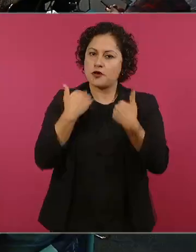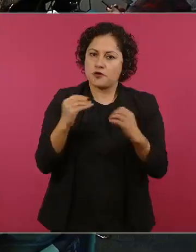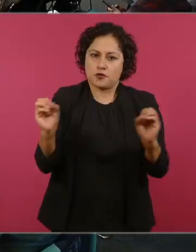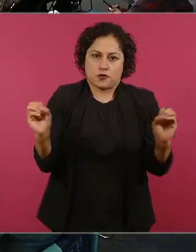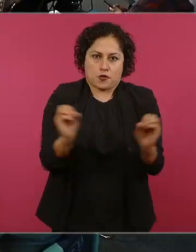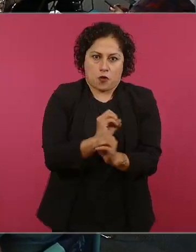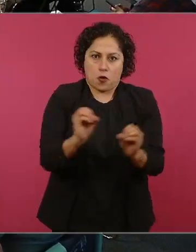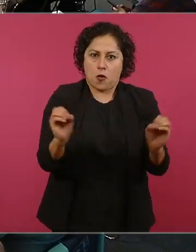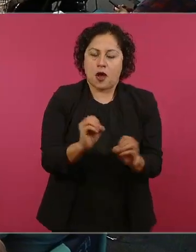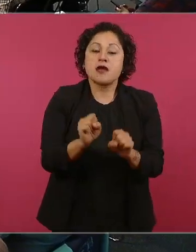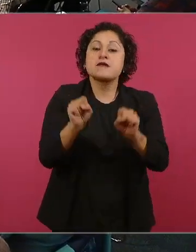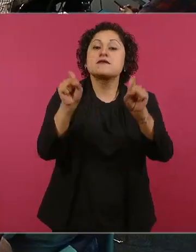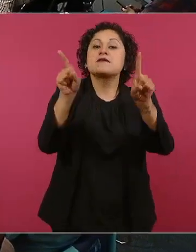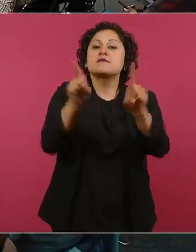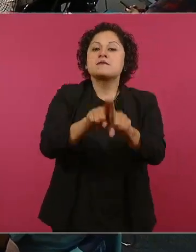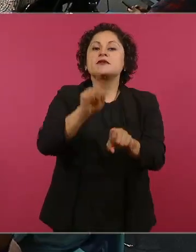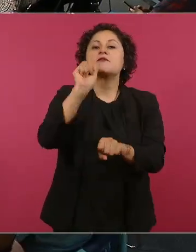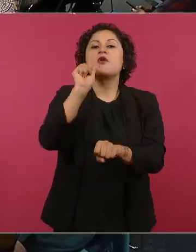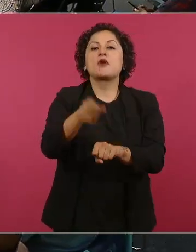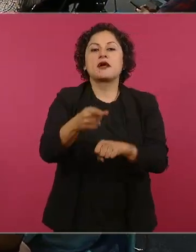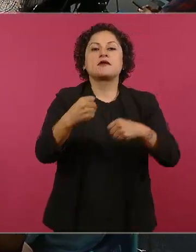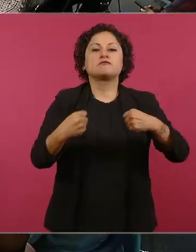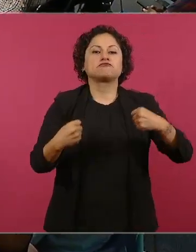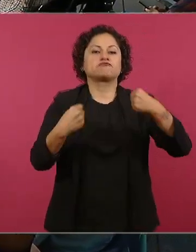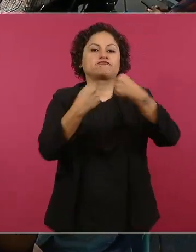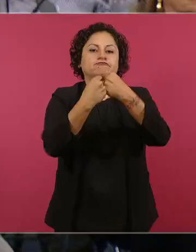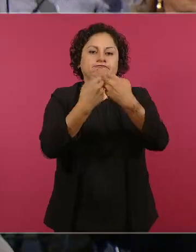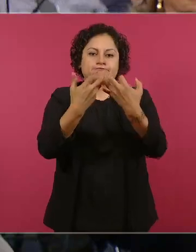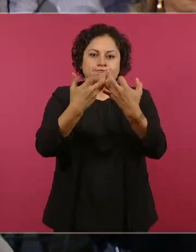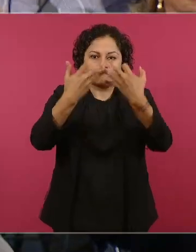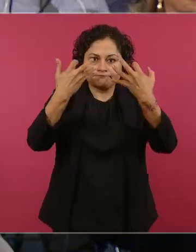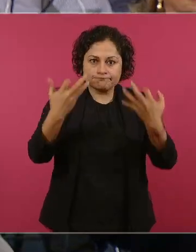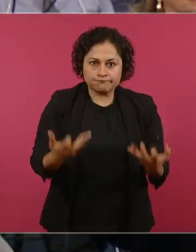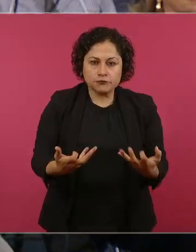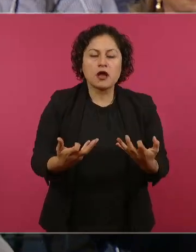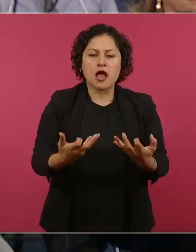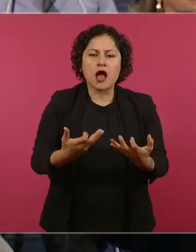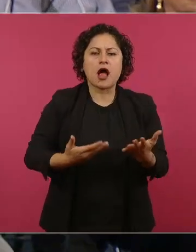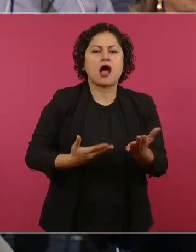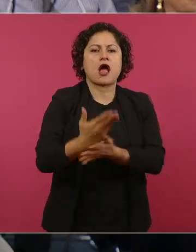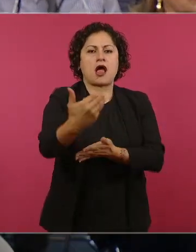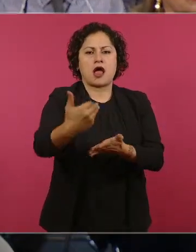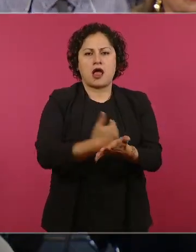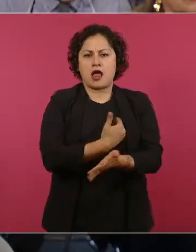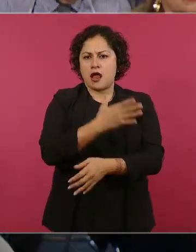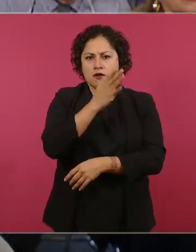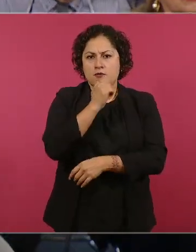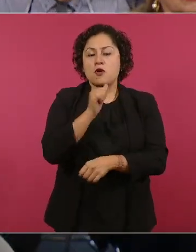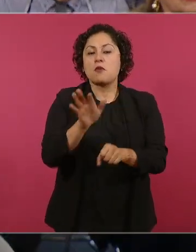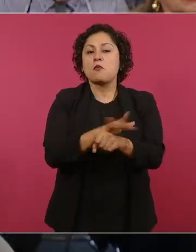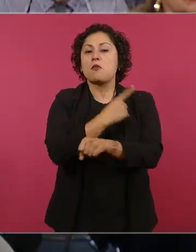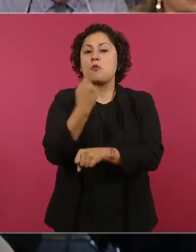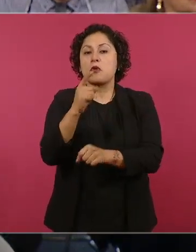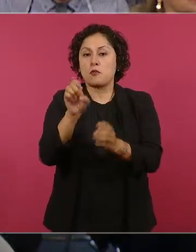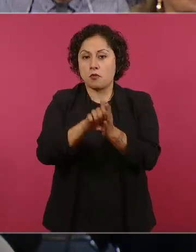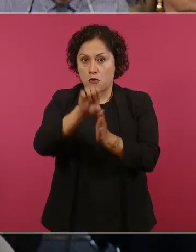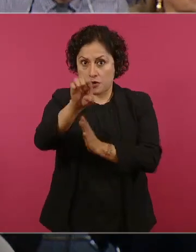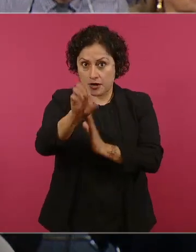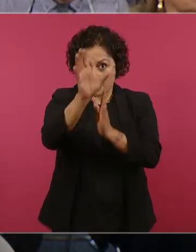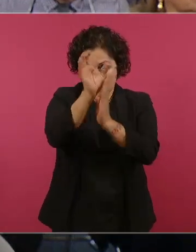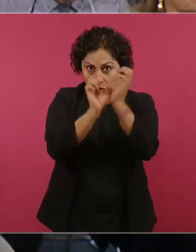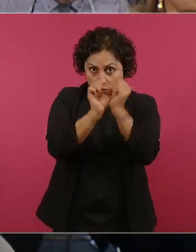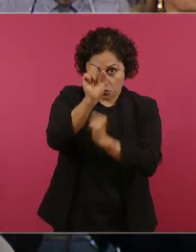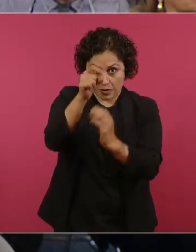que en el caso de México nuestra legislación prohíbe a gobiernos extranjeros estar financiando organizaciones